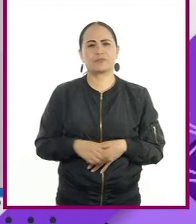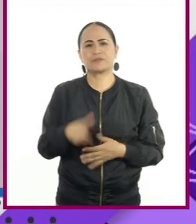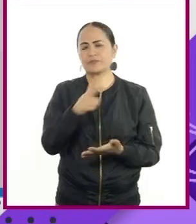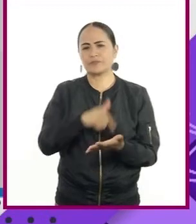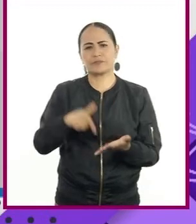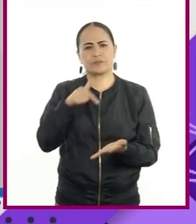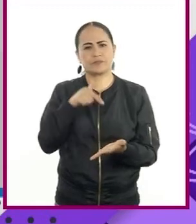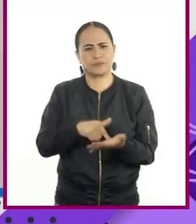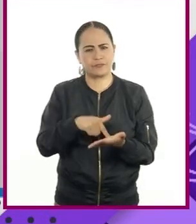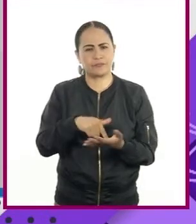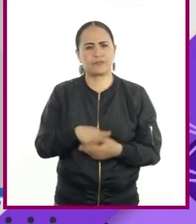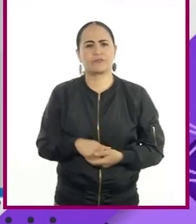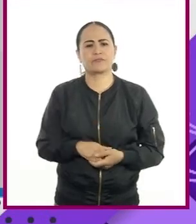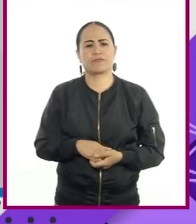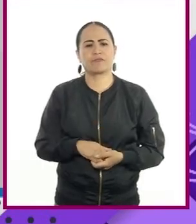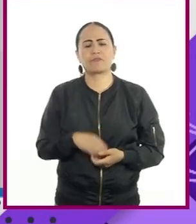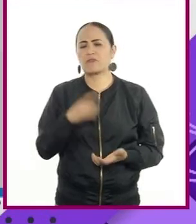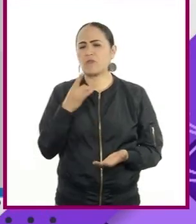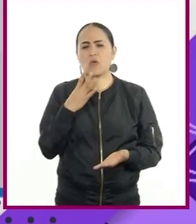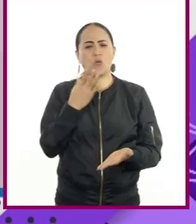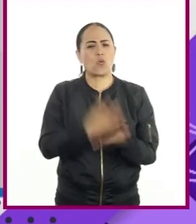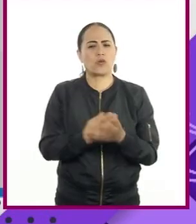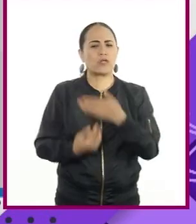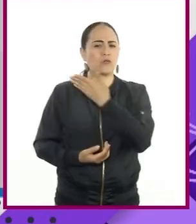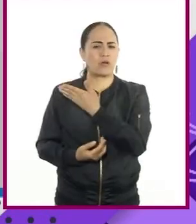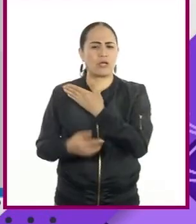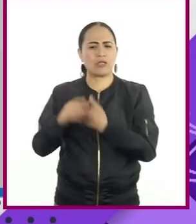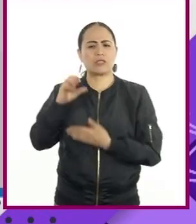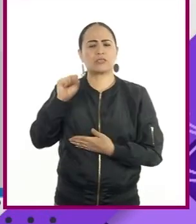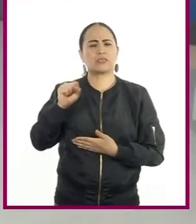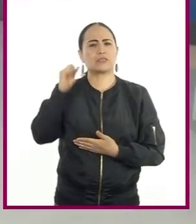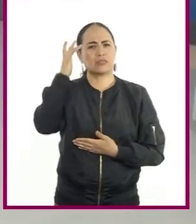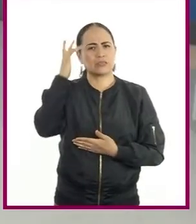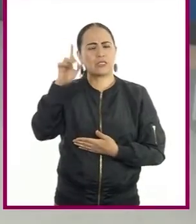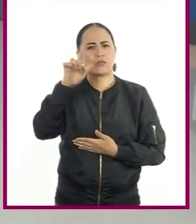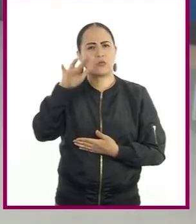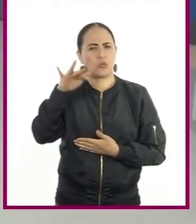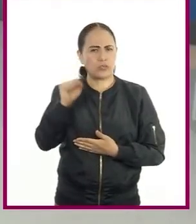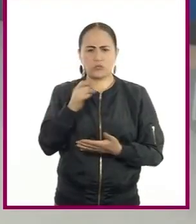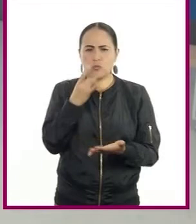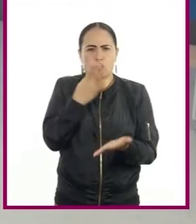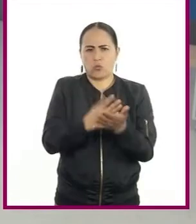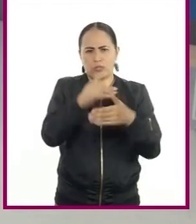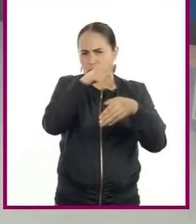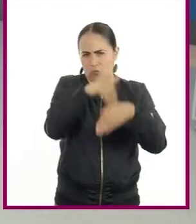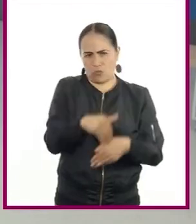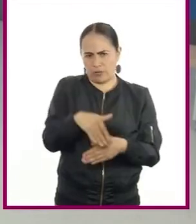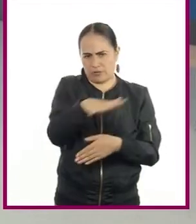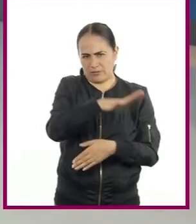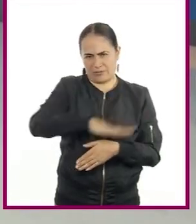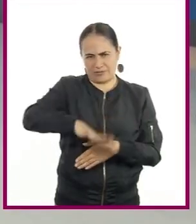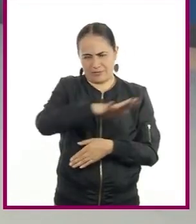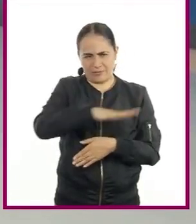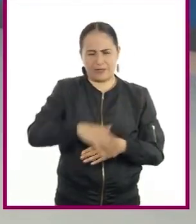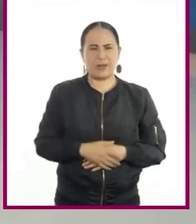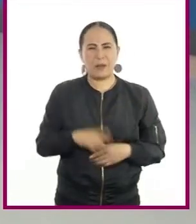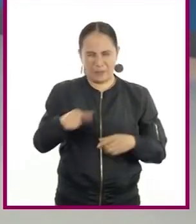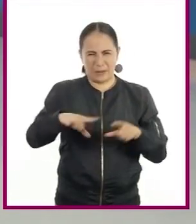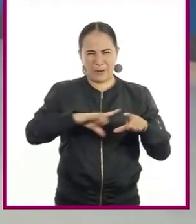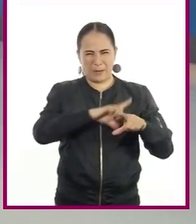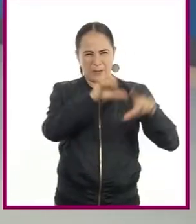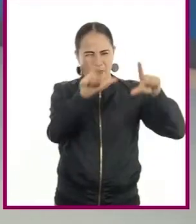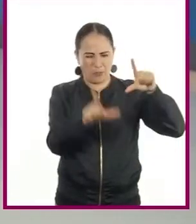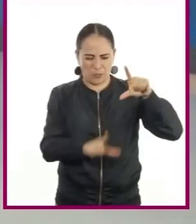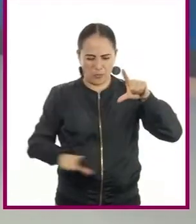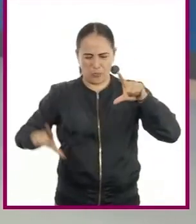aplicabilidad solamente para ese municipio. Como pudieron observar, en el primer mapa se